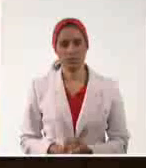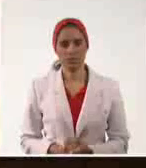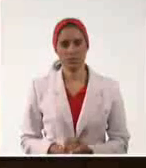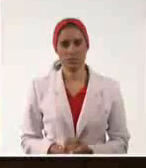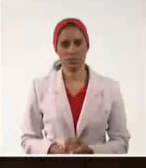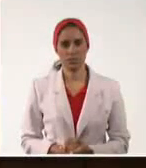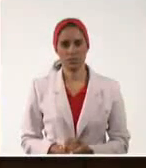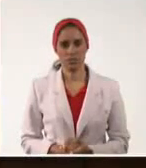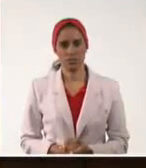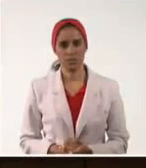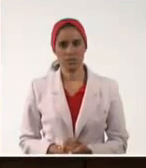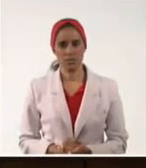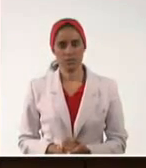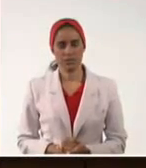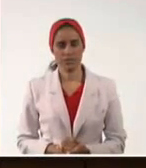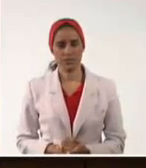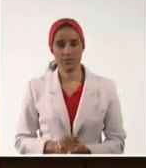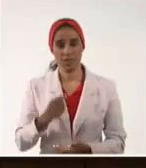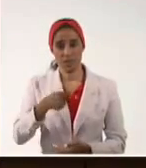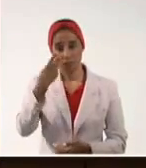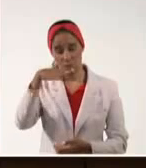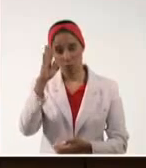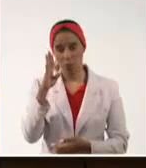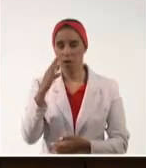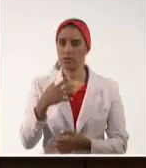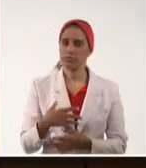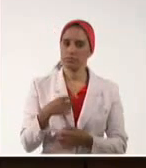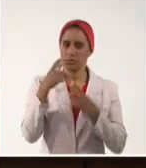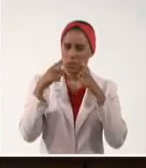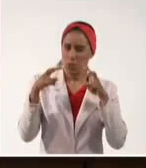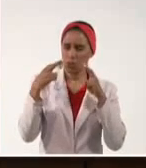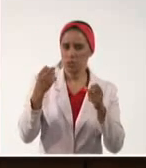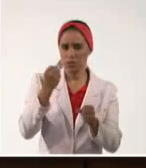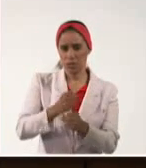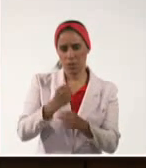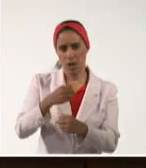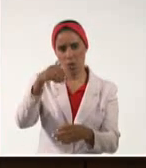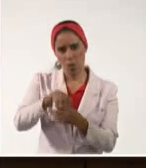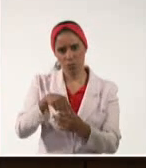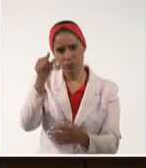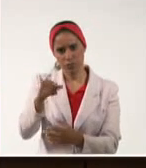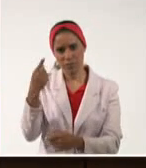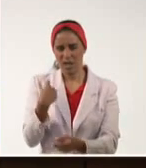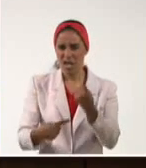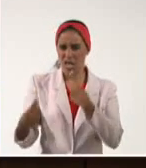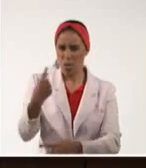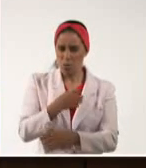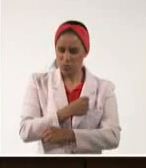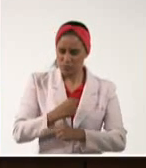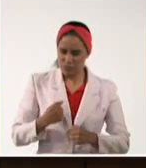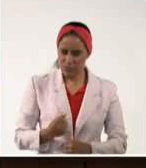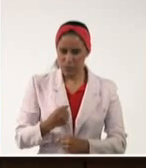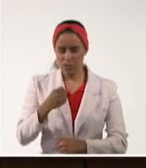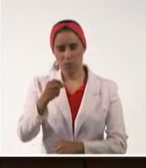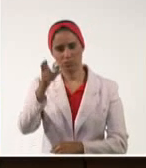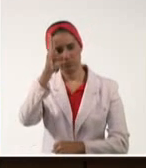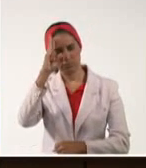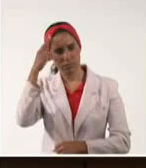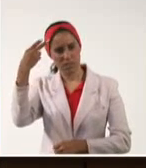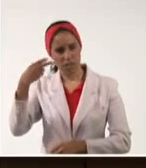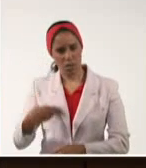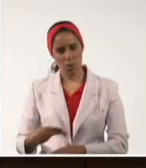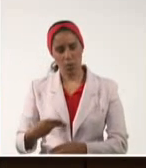Porque la nación admira y reconoce el papel y lugar de los trabajadores de la salud y los de la educación para su presente